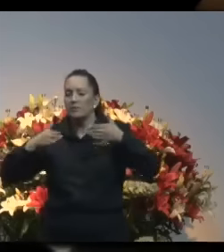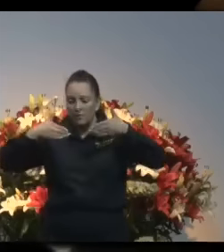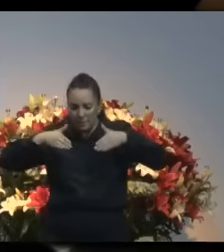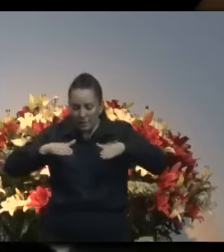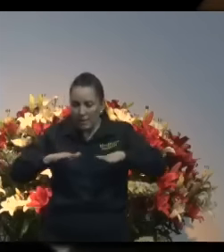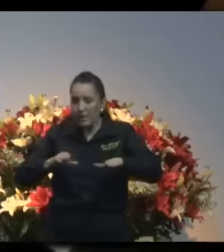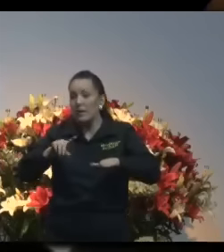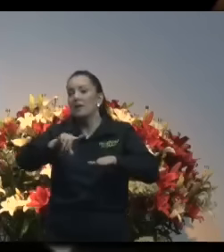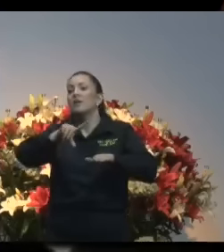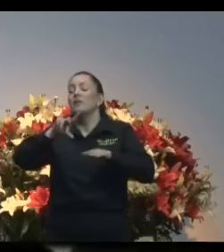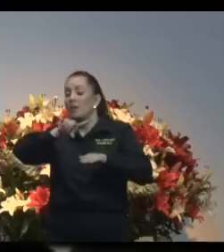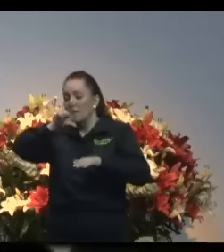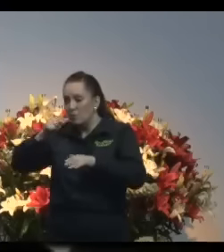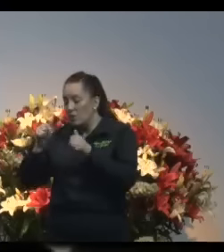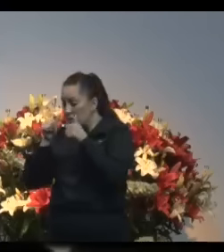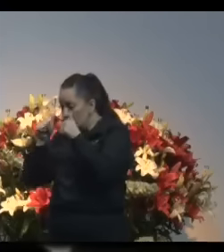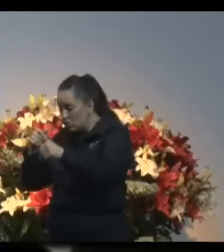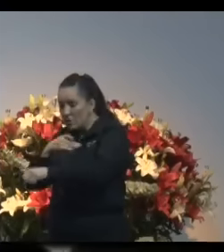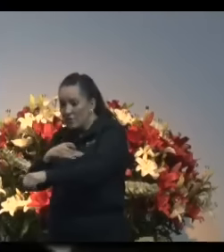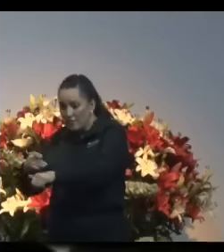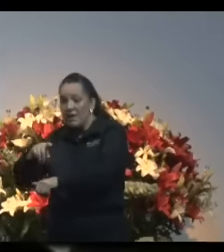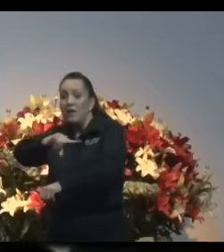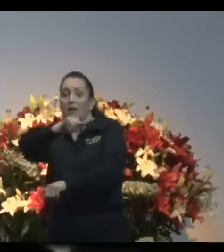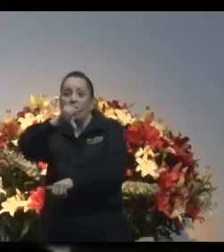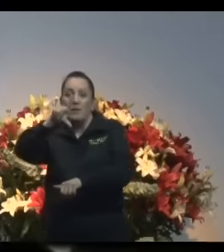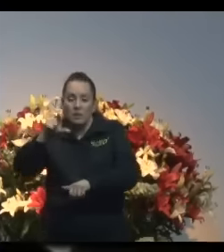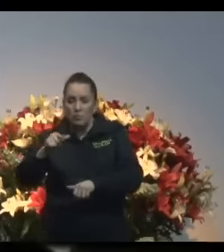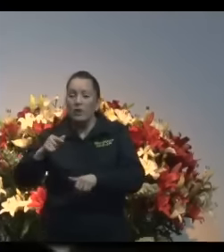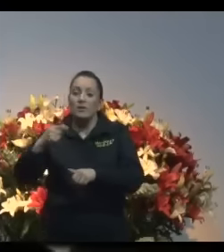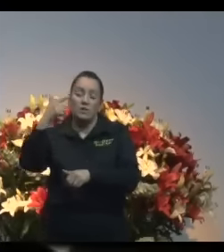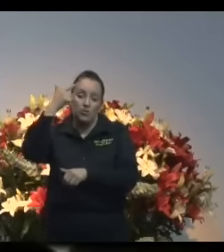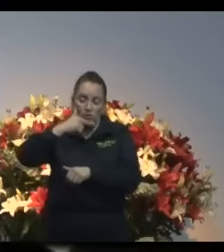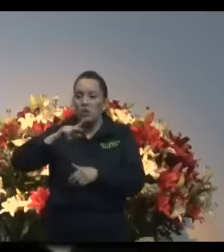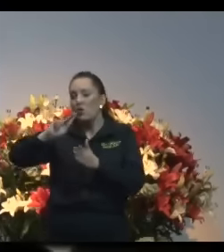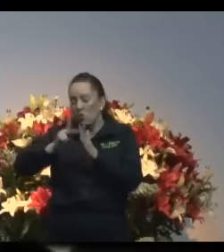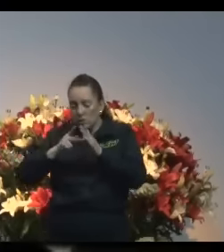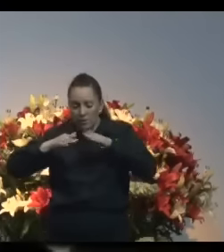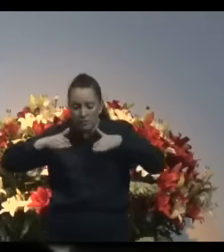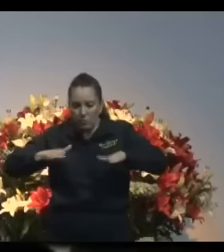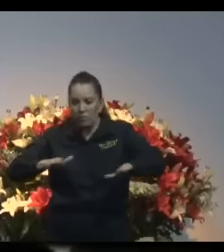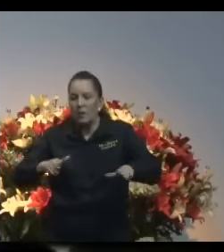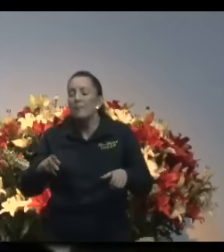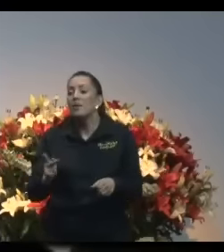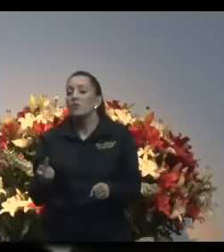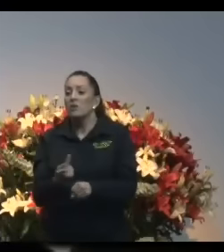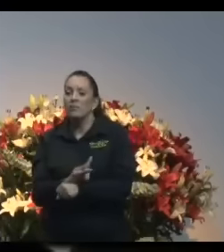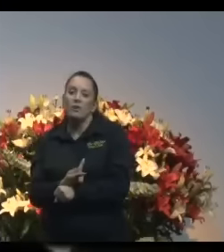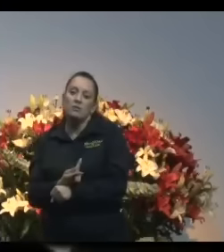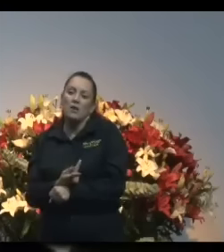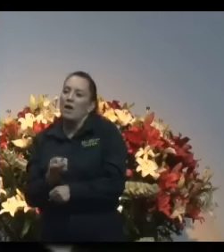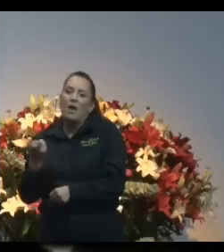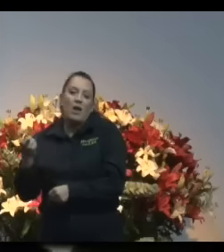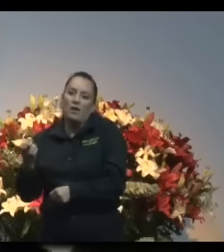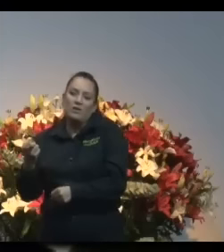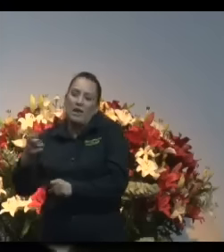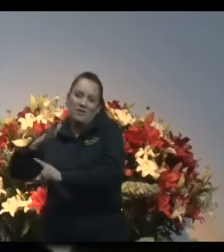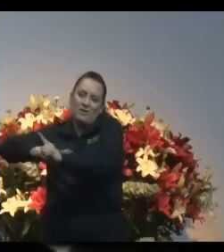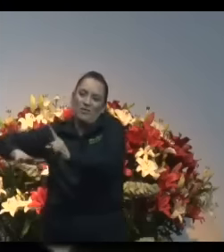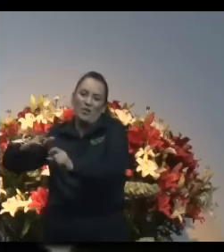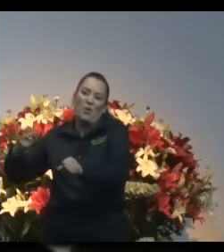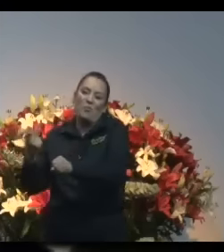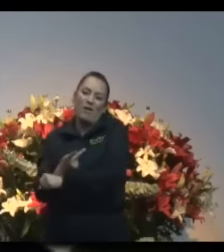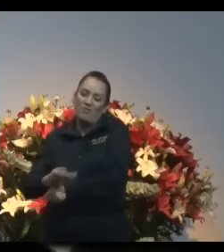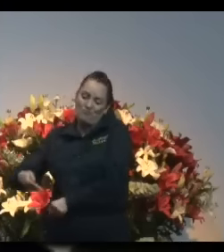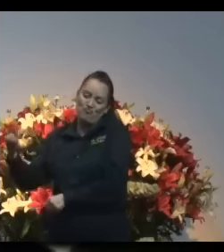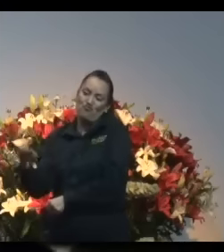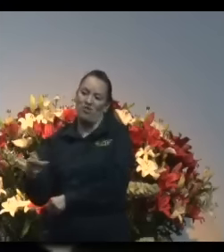tarde vuelven a tejer. Fue tal el fracaso de esas maquiladoras que se agarraron a los 6 meses. Ellos pretendían contratar miles de